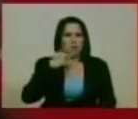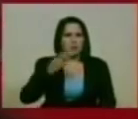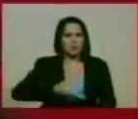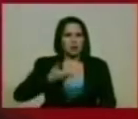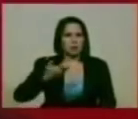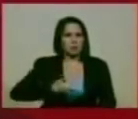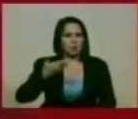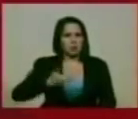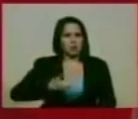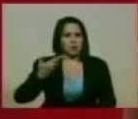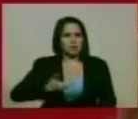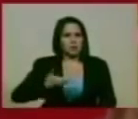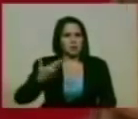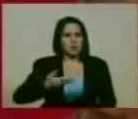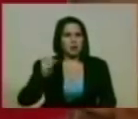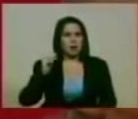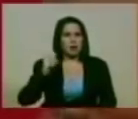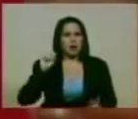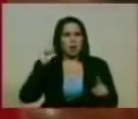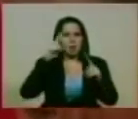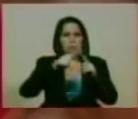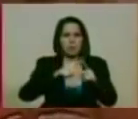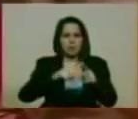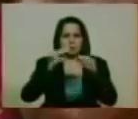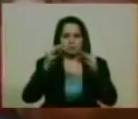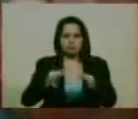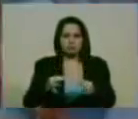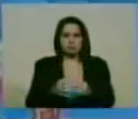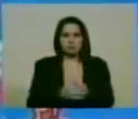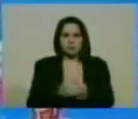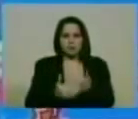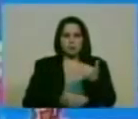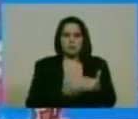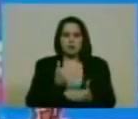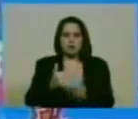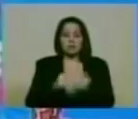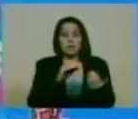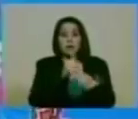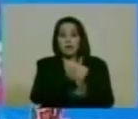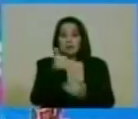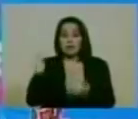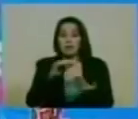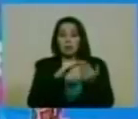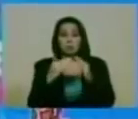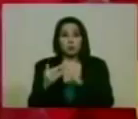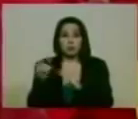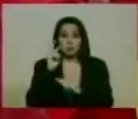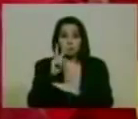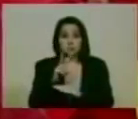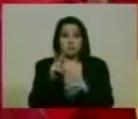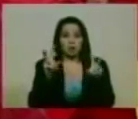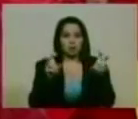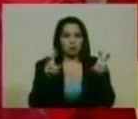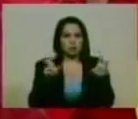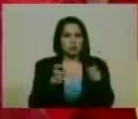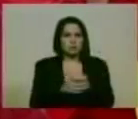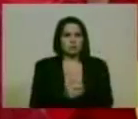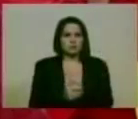y las metas, Aristóbulo, concretas, para avanzar en cada comunidad en estos temas.